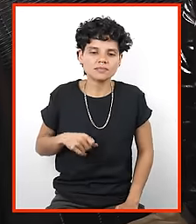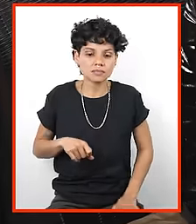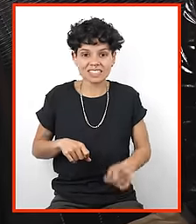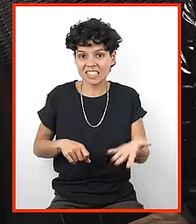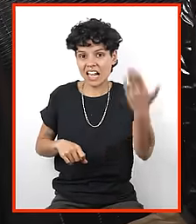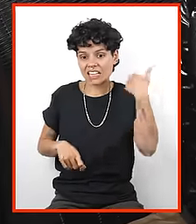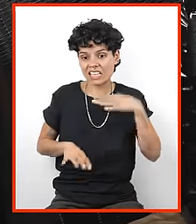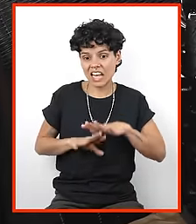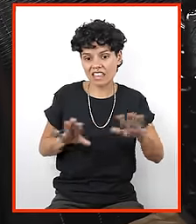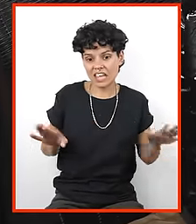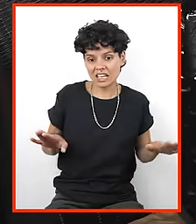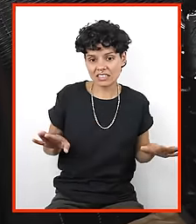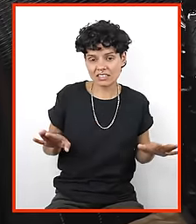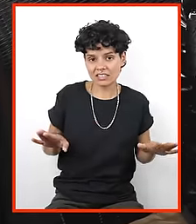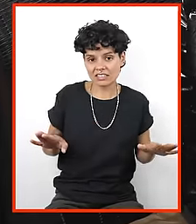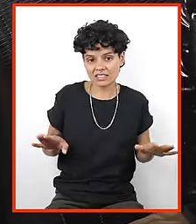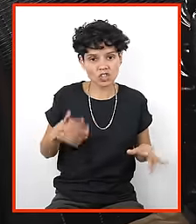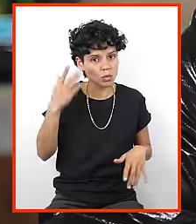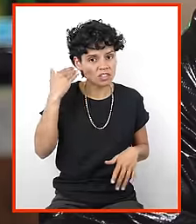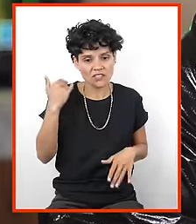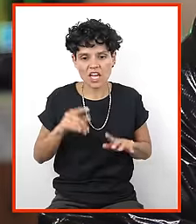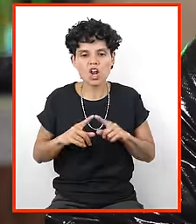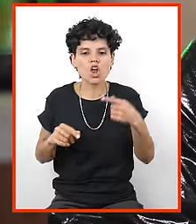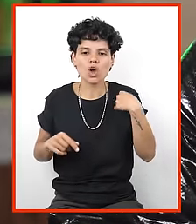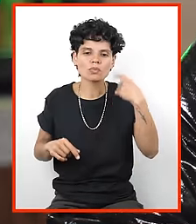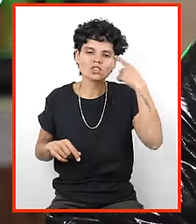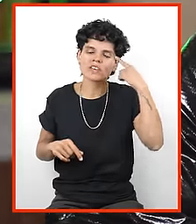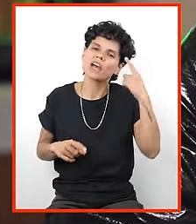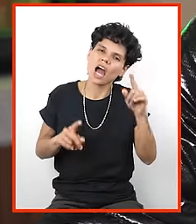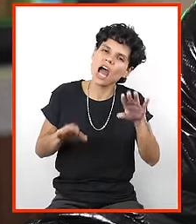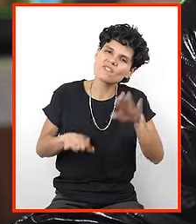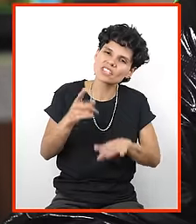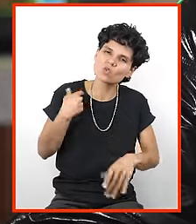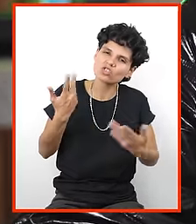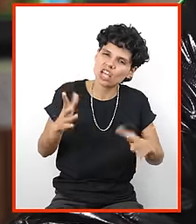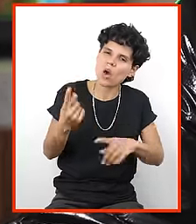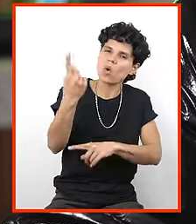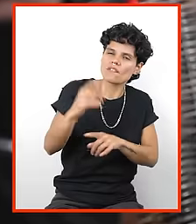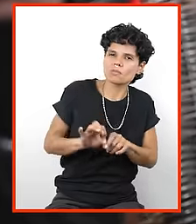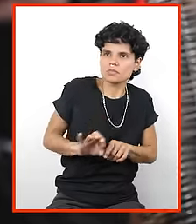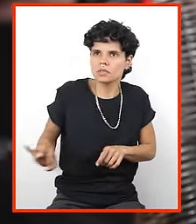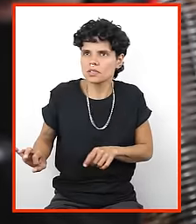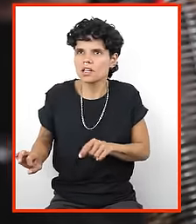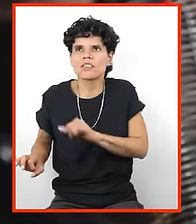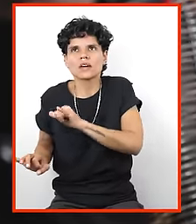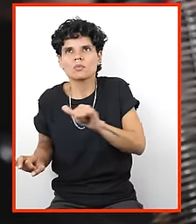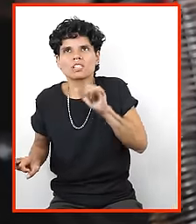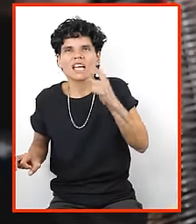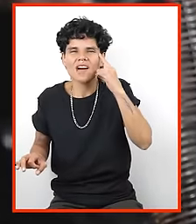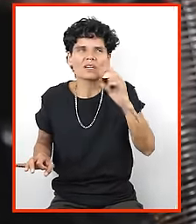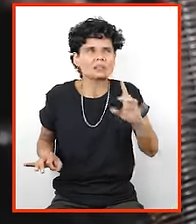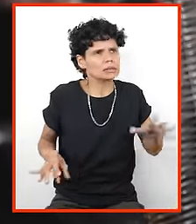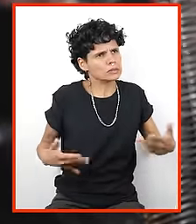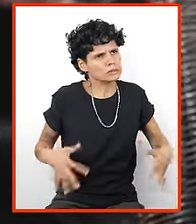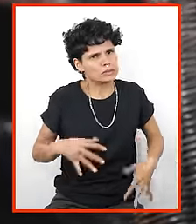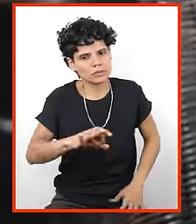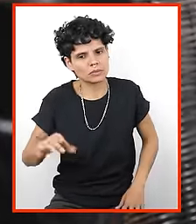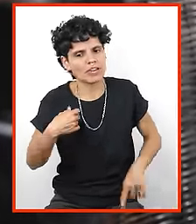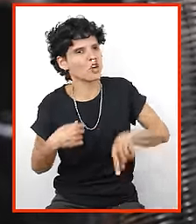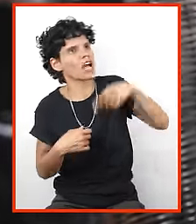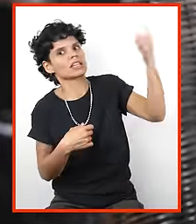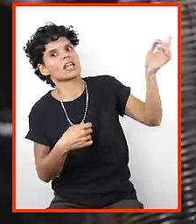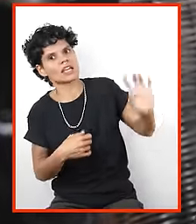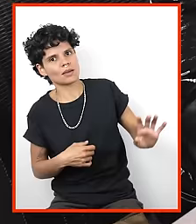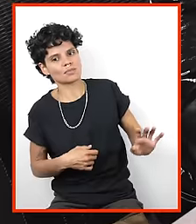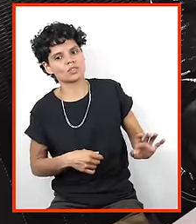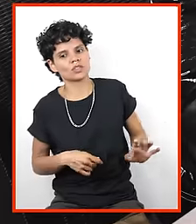había tirado otro peo para saber que iba a estar hediondo. No, porque yo puedo manejar. Porque eso igual uno lo sabe. A probar. Sí, pues uno dice, estoy fuerte, no, mejor